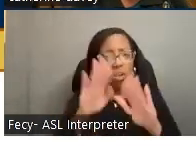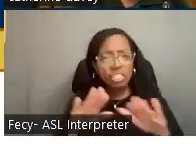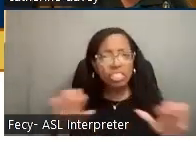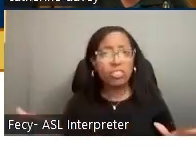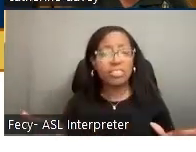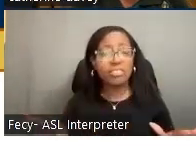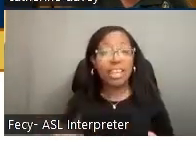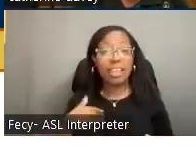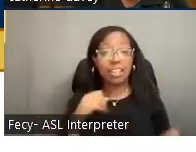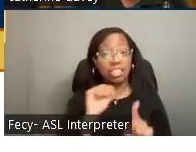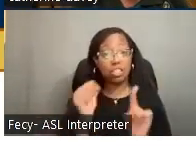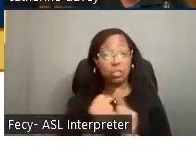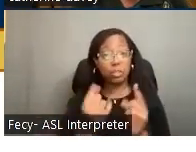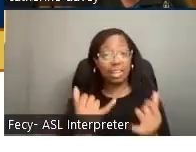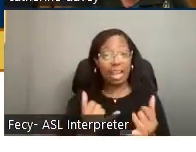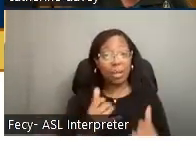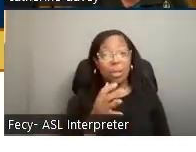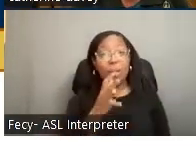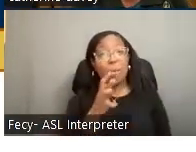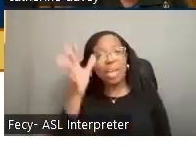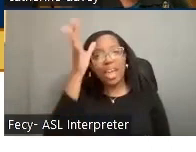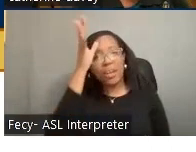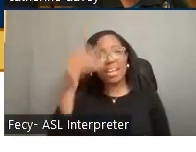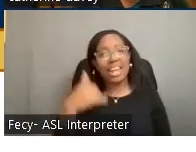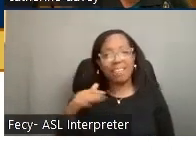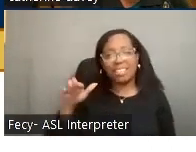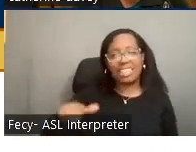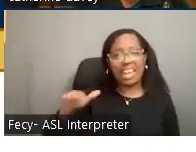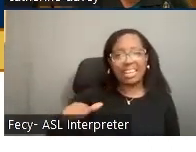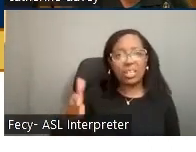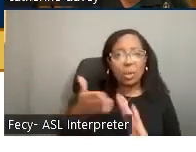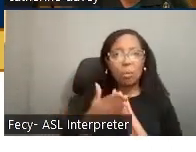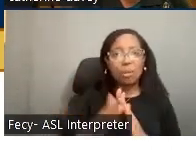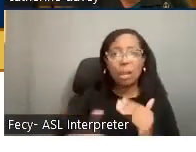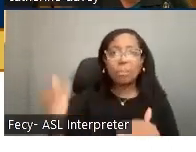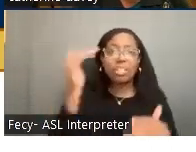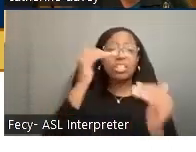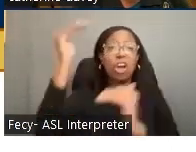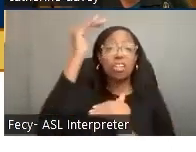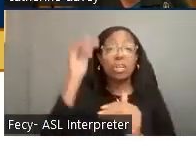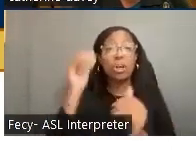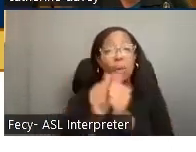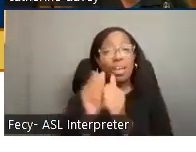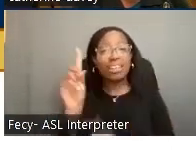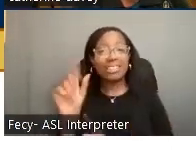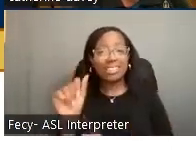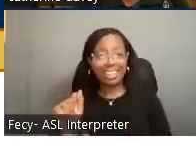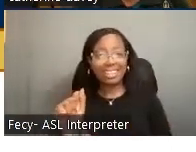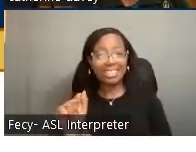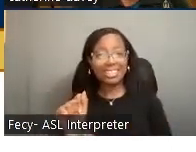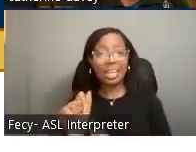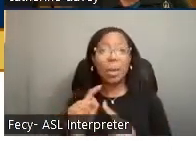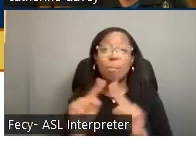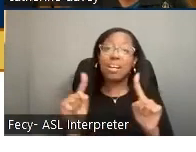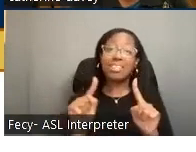su propia máscara, no se olviden de su plan. Tengo un caso ahora que la niña es algo muy triste, entonces ahora